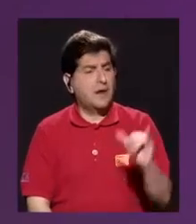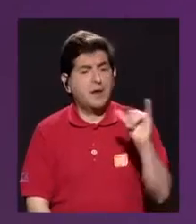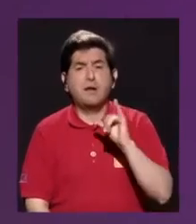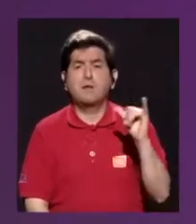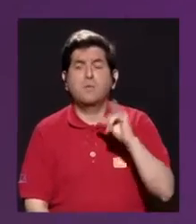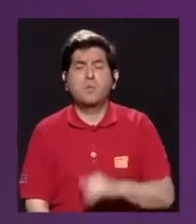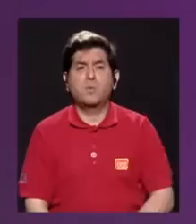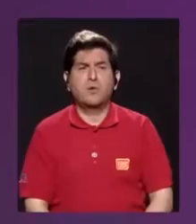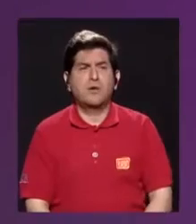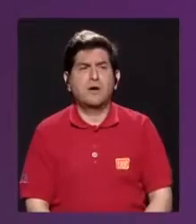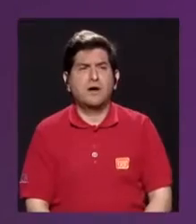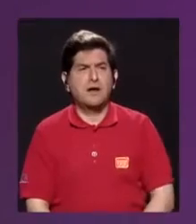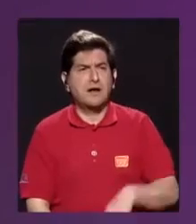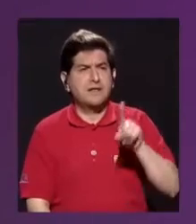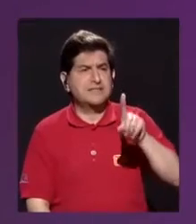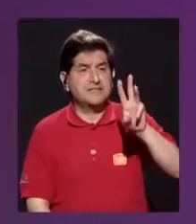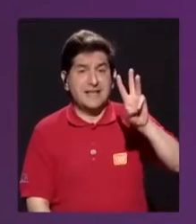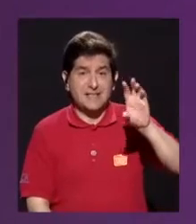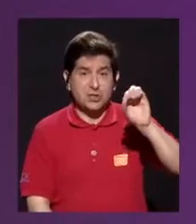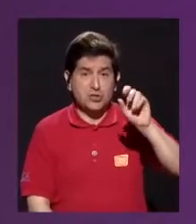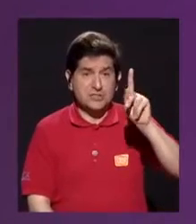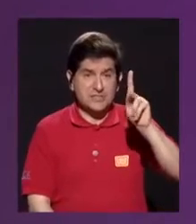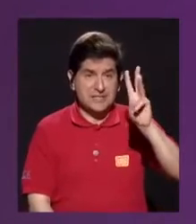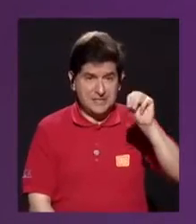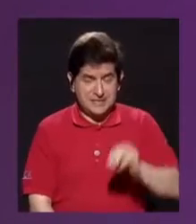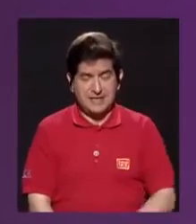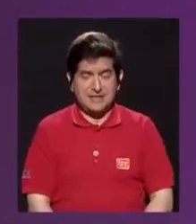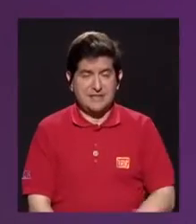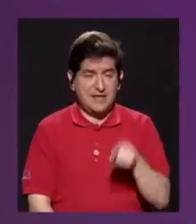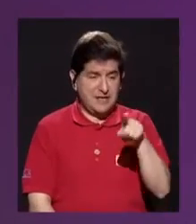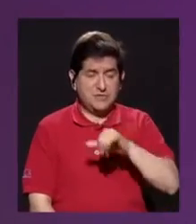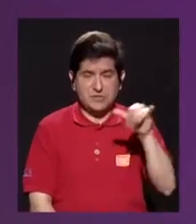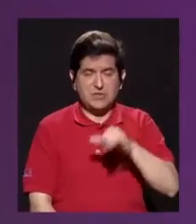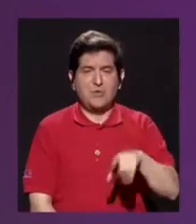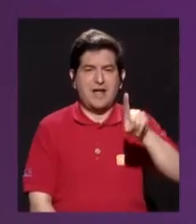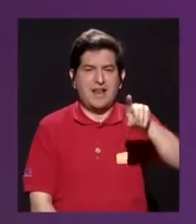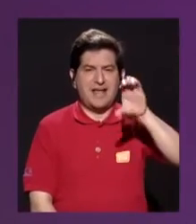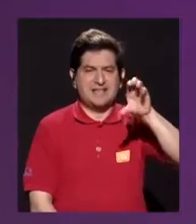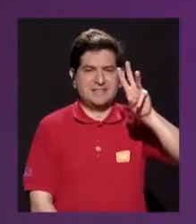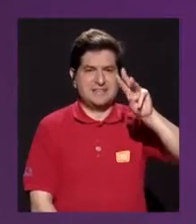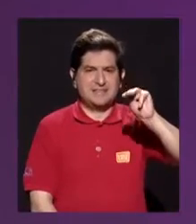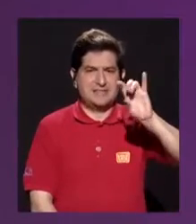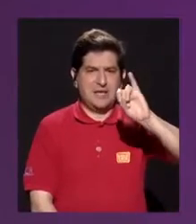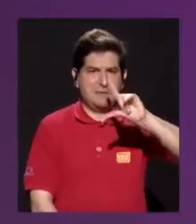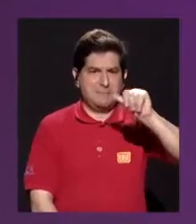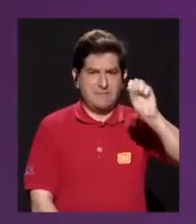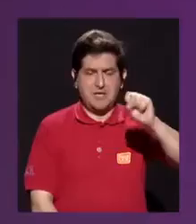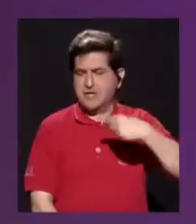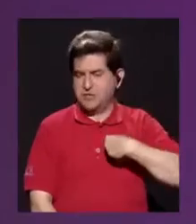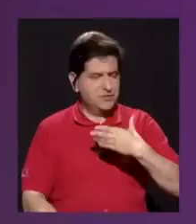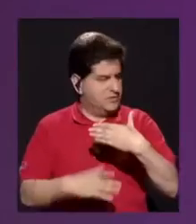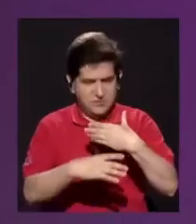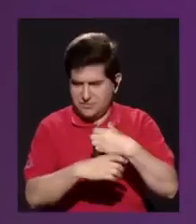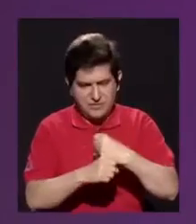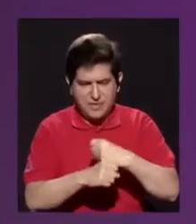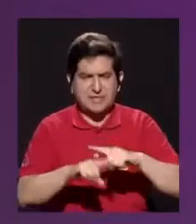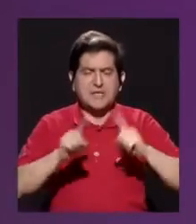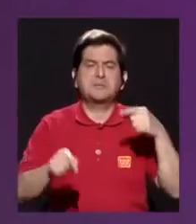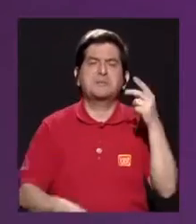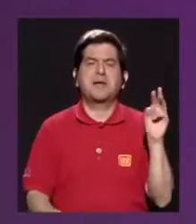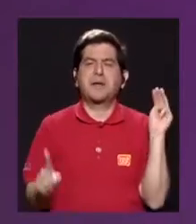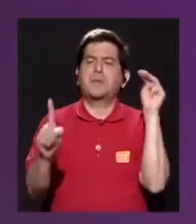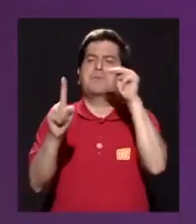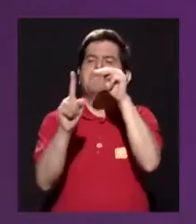hay 160 kilómetros, que son las 100 millas, que ahí no la he logrado todavía, pero es una meta